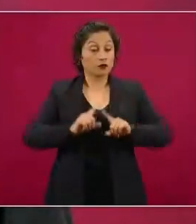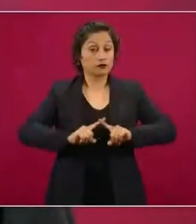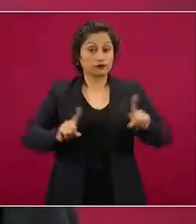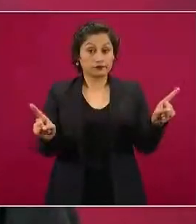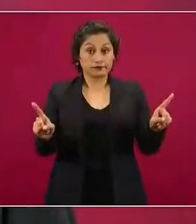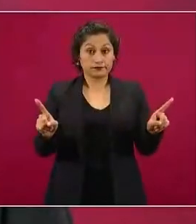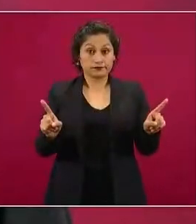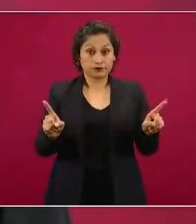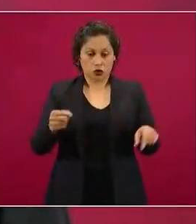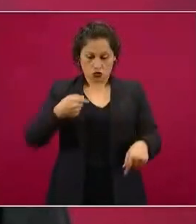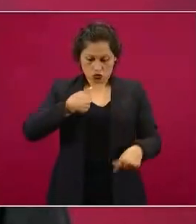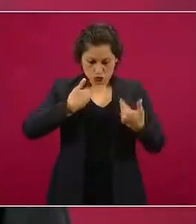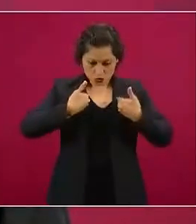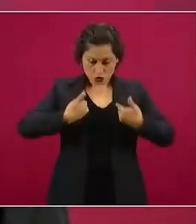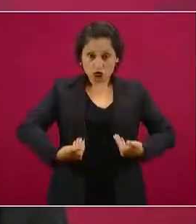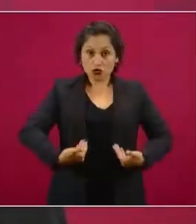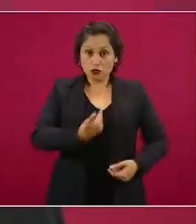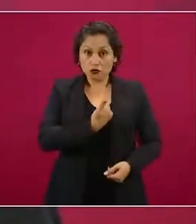Yo no me estoy